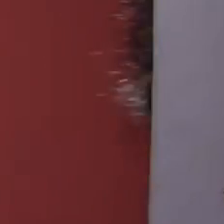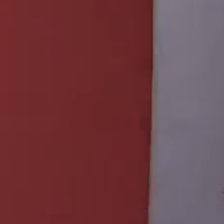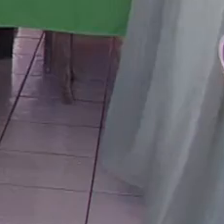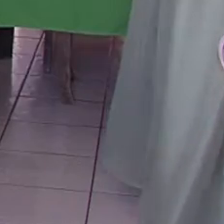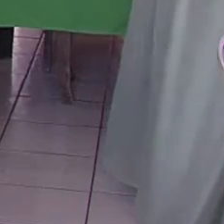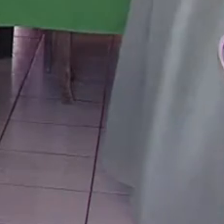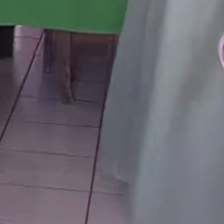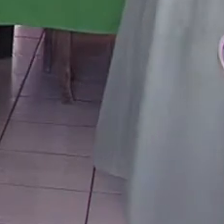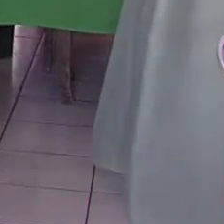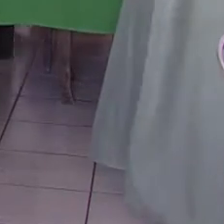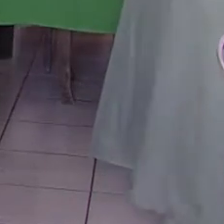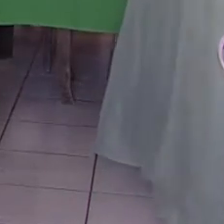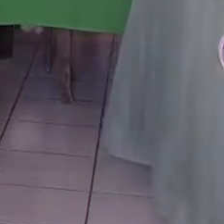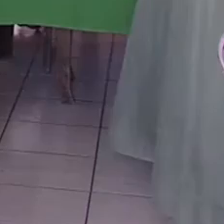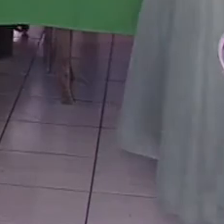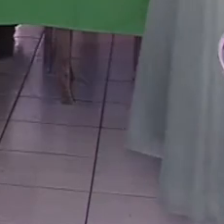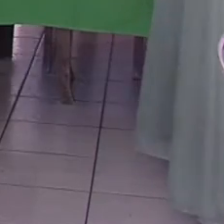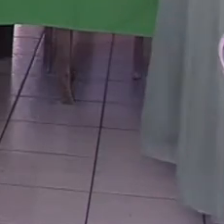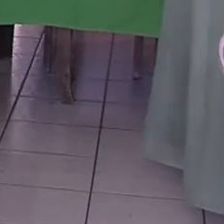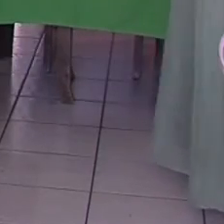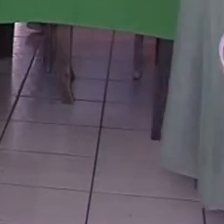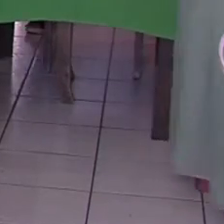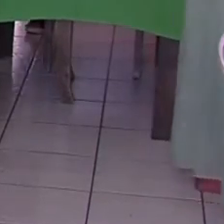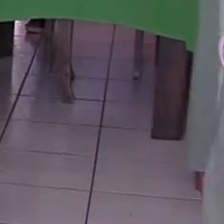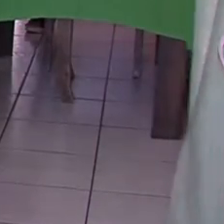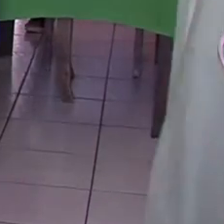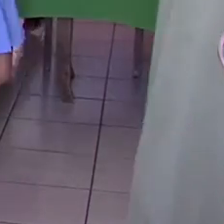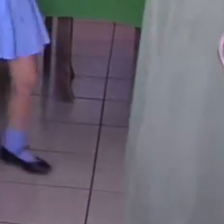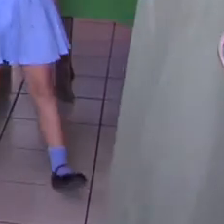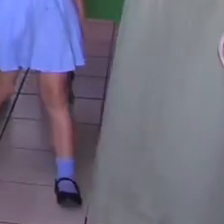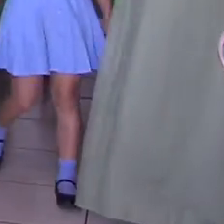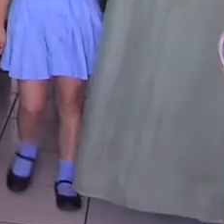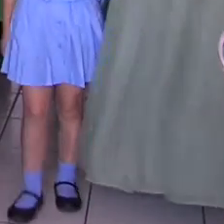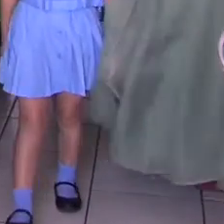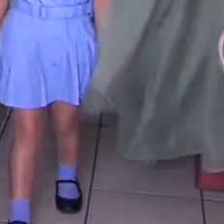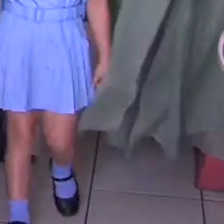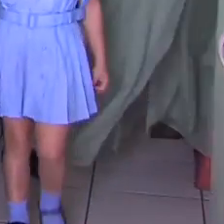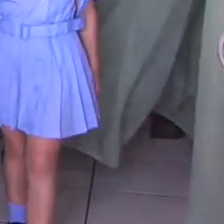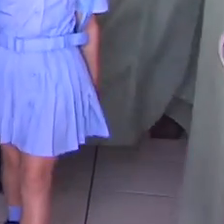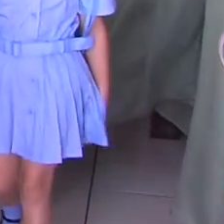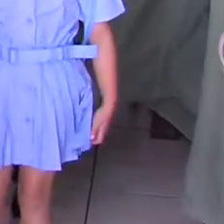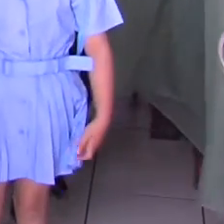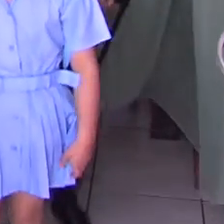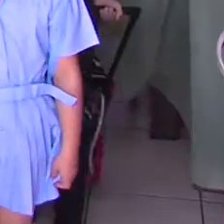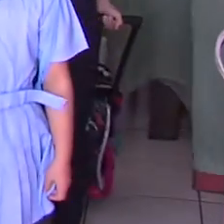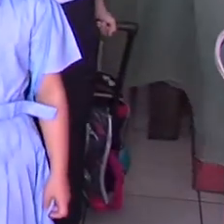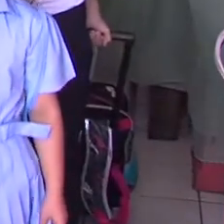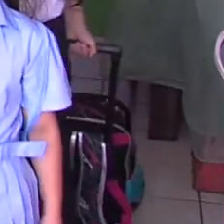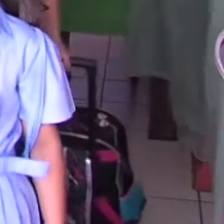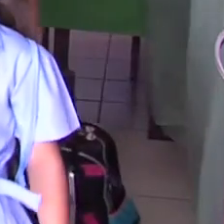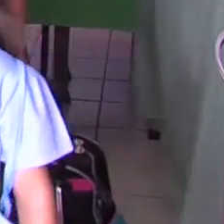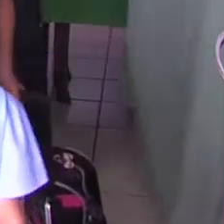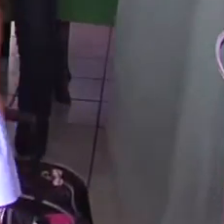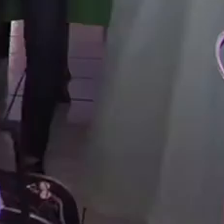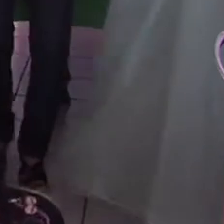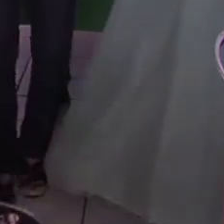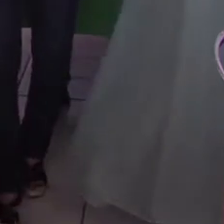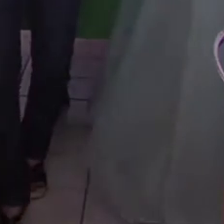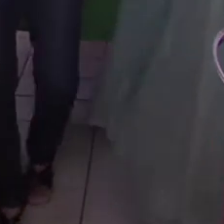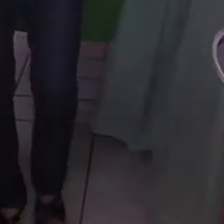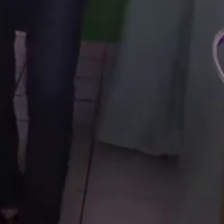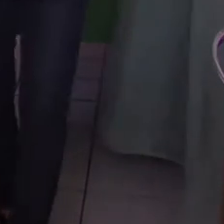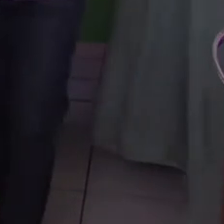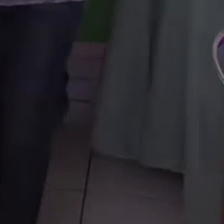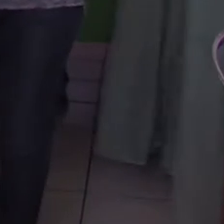32 años más o menos empezamos este proyecto empezamos a buscar terrenos de buscar familias y todos nos